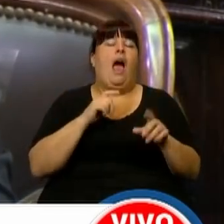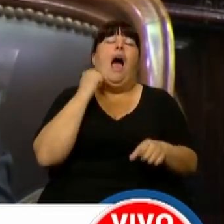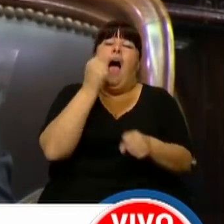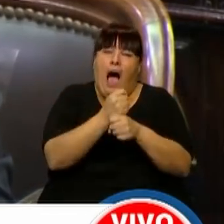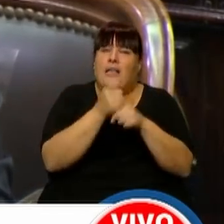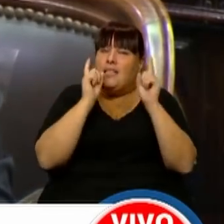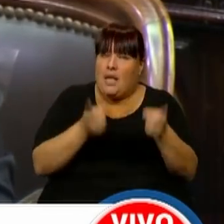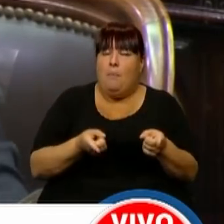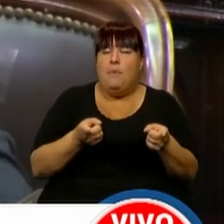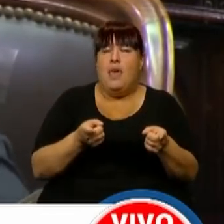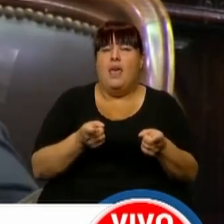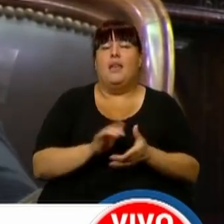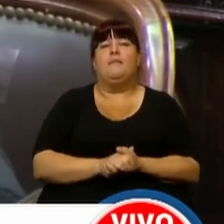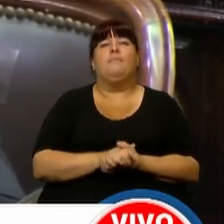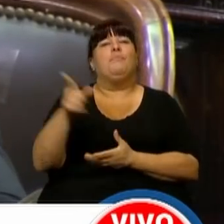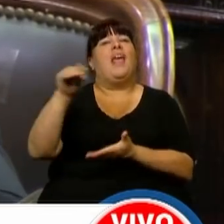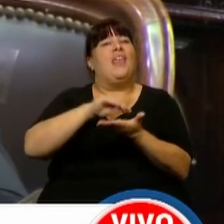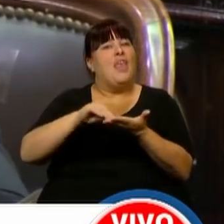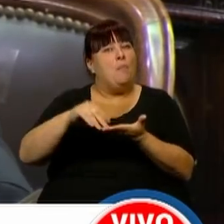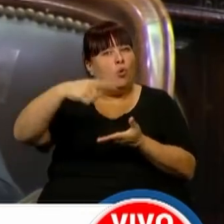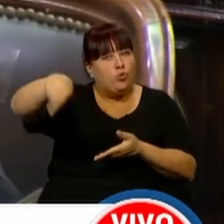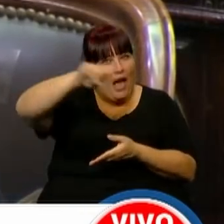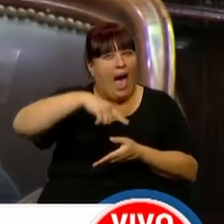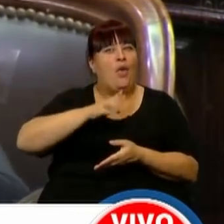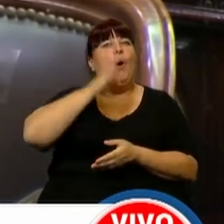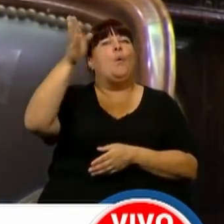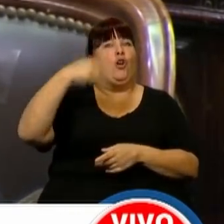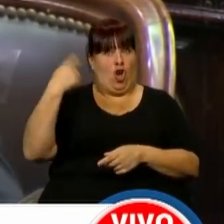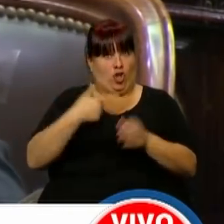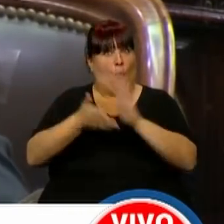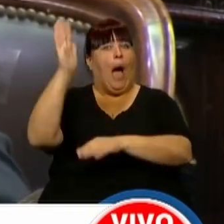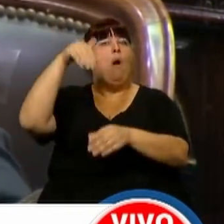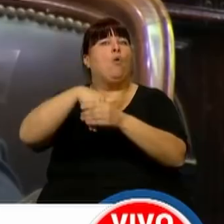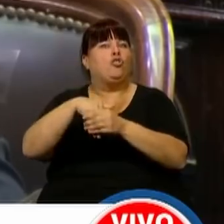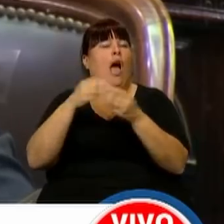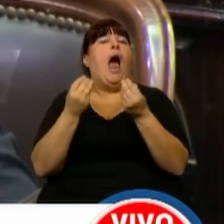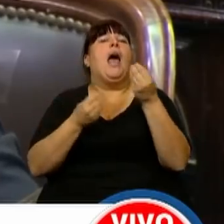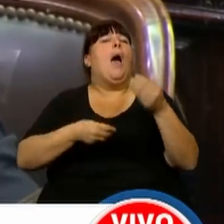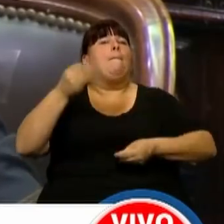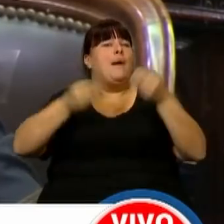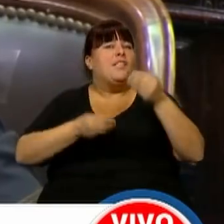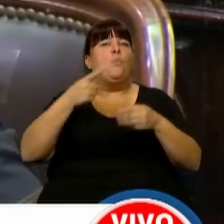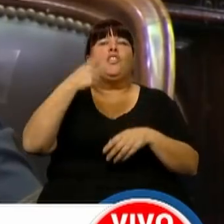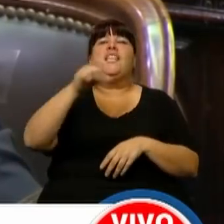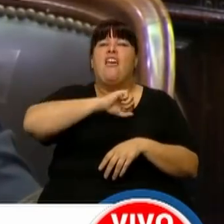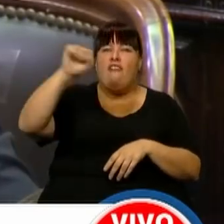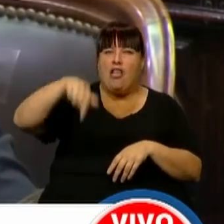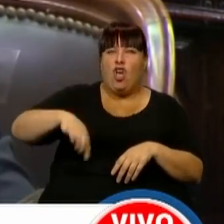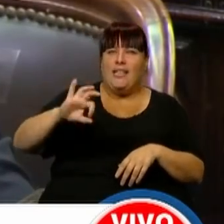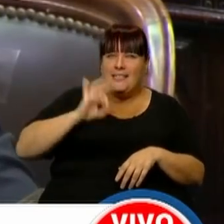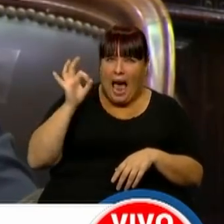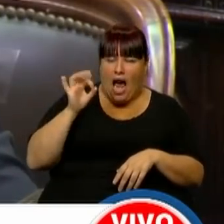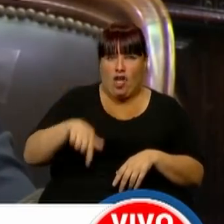inclusive están los diputados yendo a votar, estamos yendo a votar, un presupuesto que dice que la inflación de este